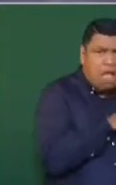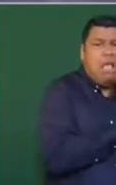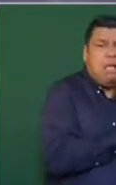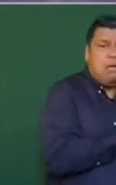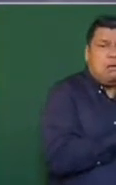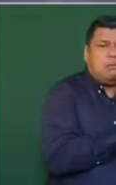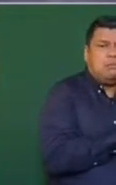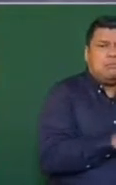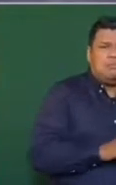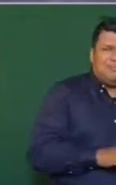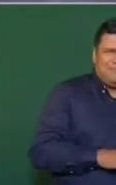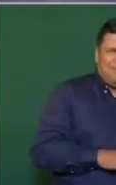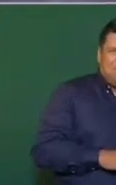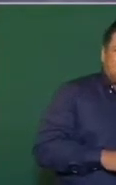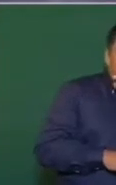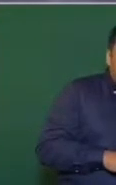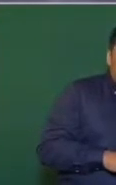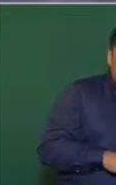con Peña,